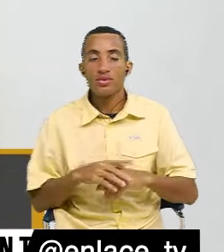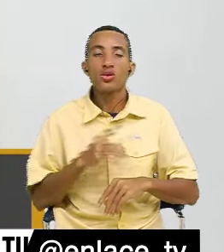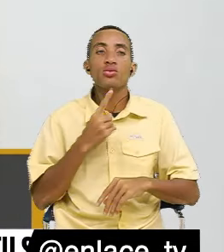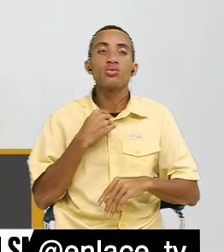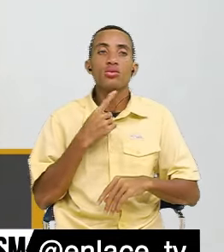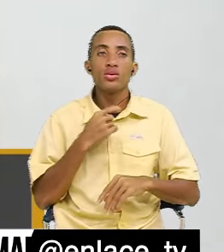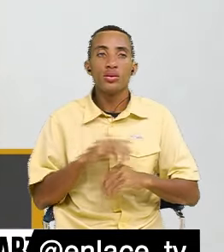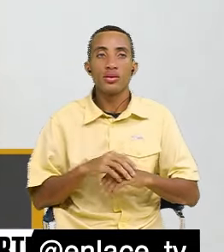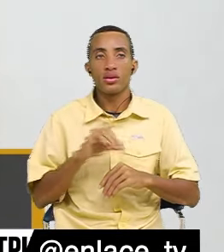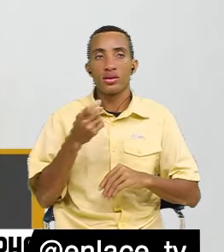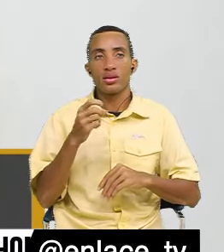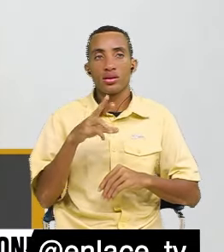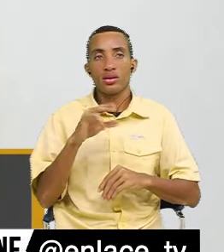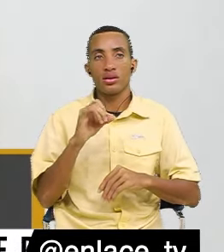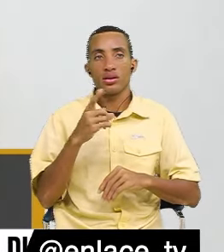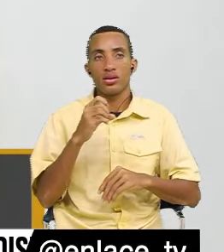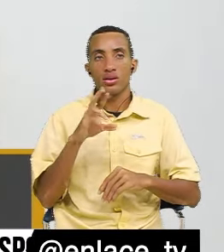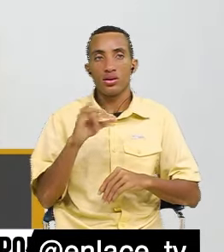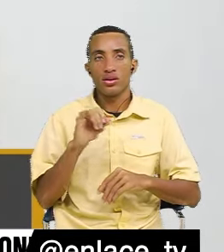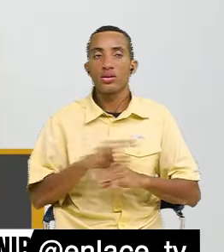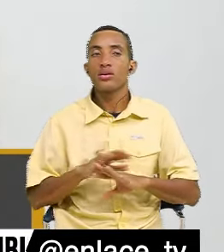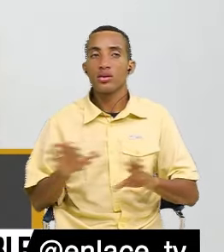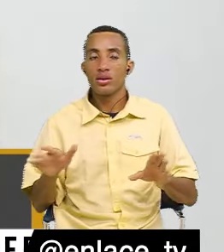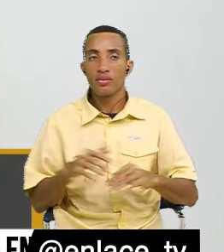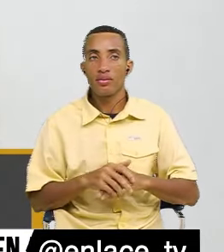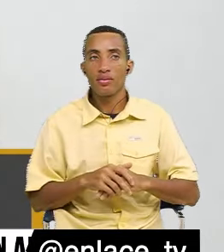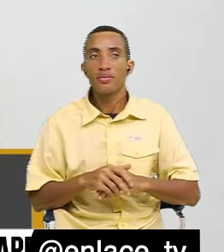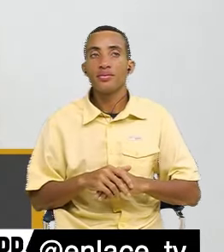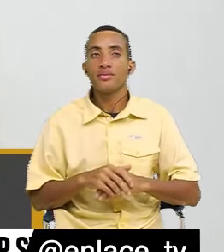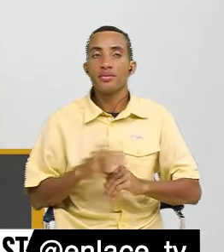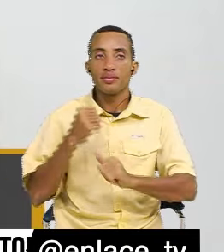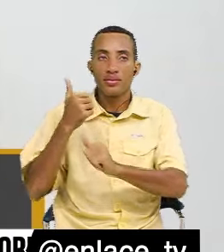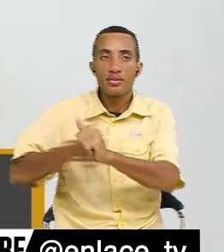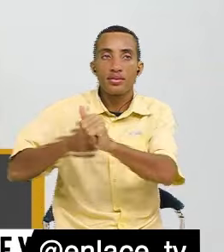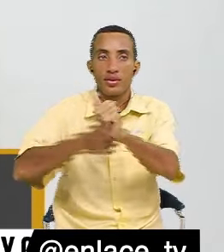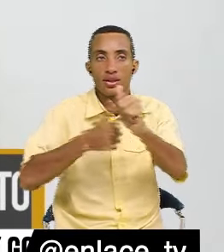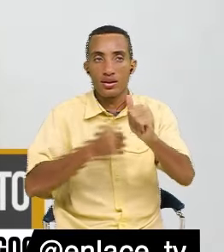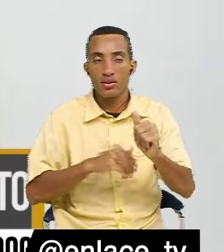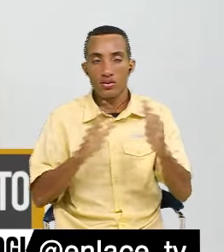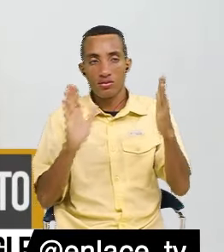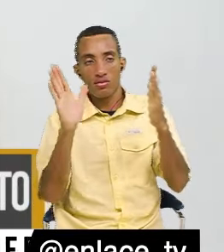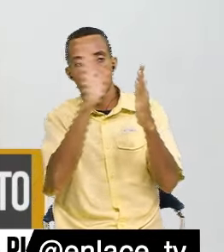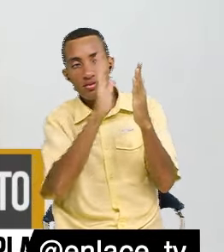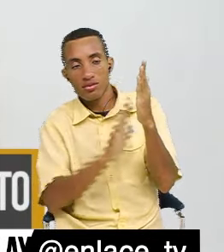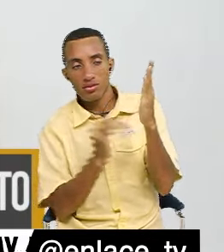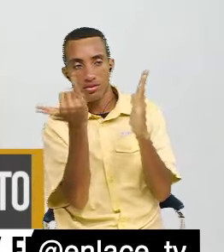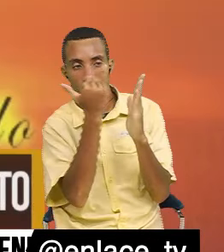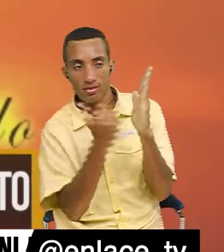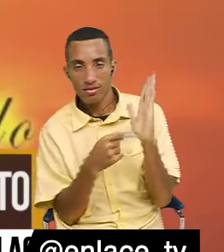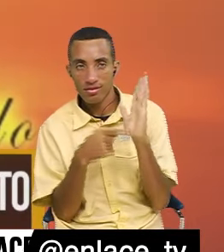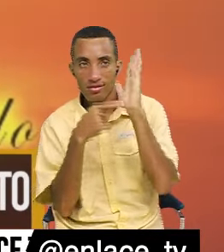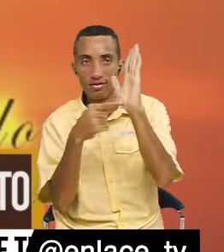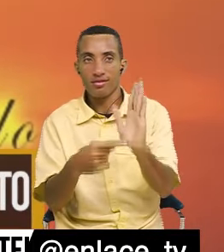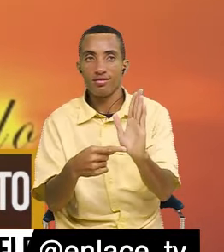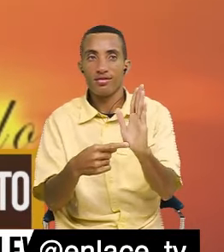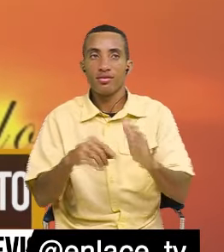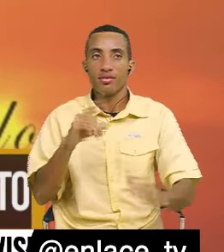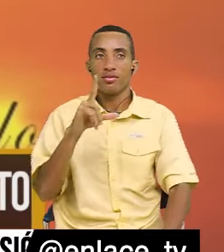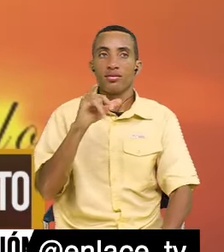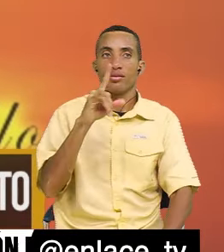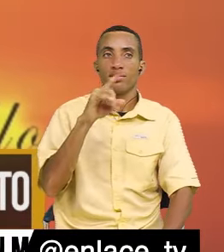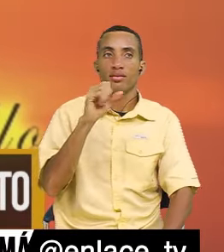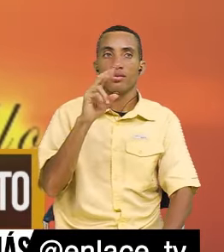don Gregorio ha estado muy feliz en el resultado que se ha dado en cada una de las gráficas que se han podido presentar. Liliana nos explica